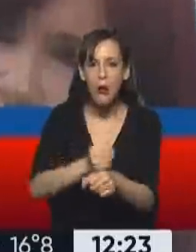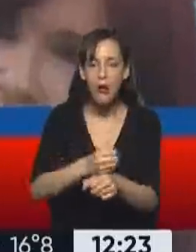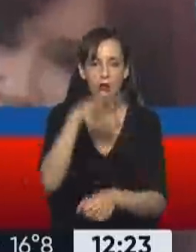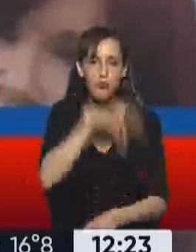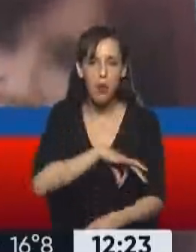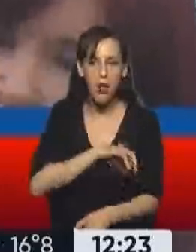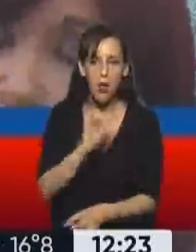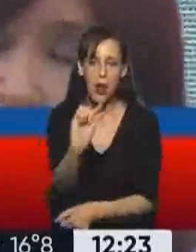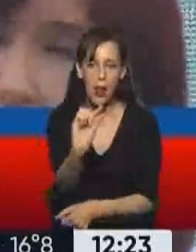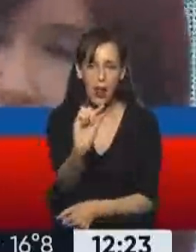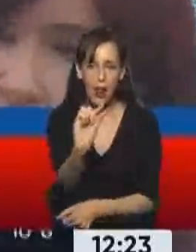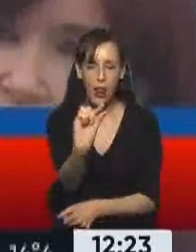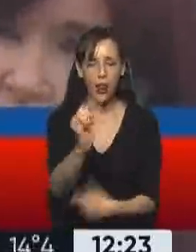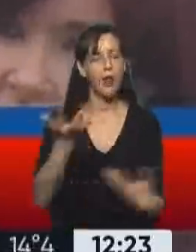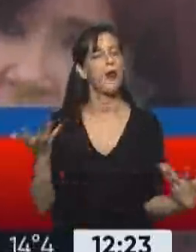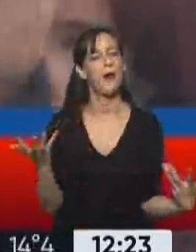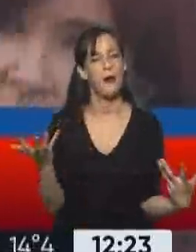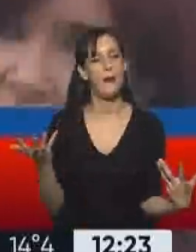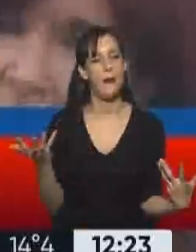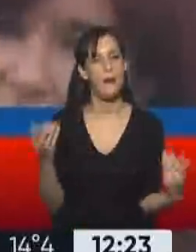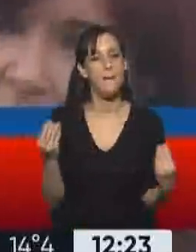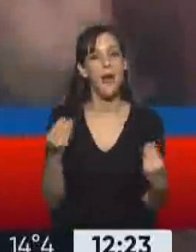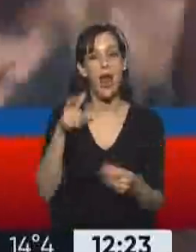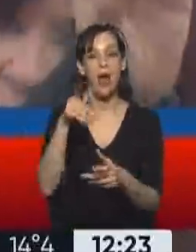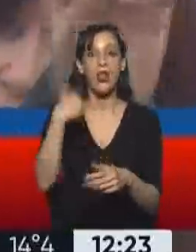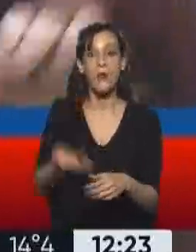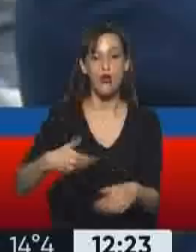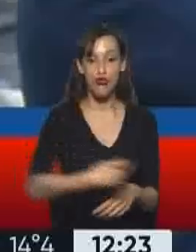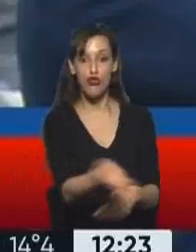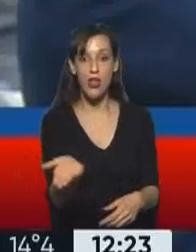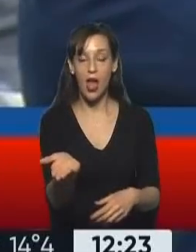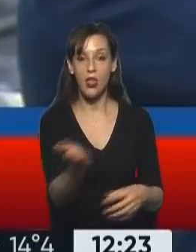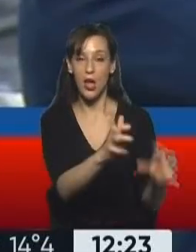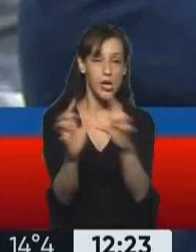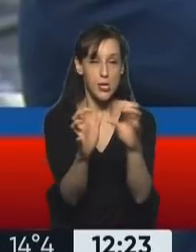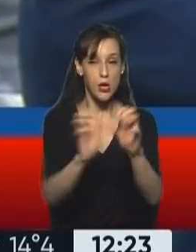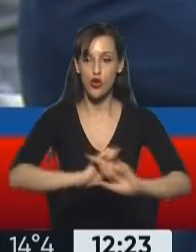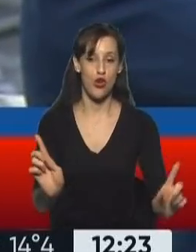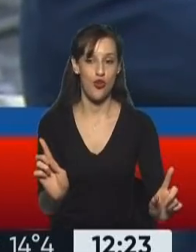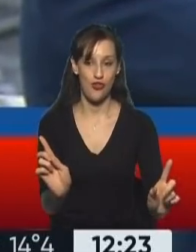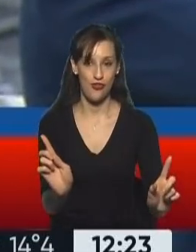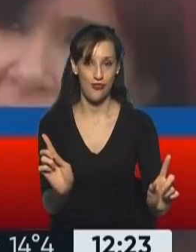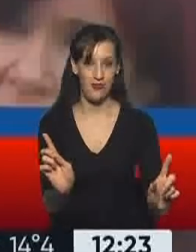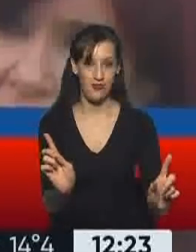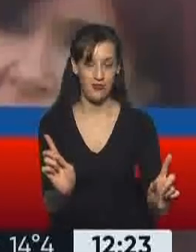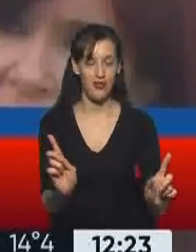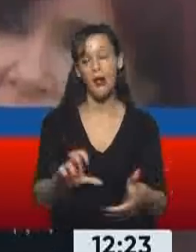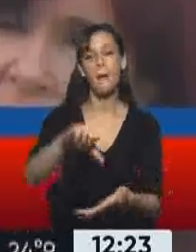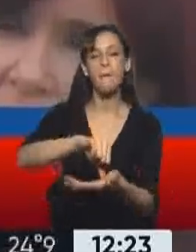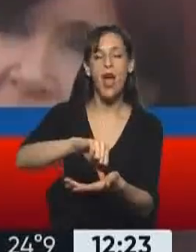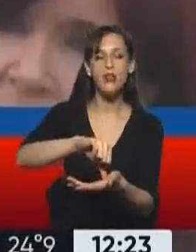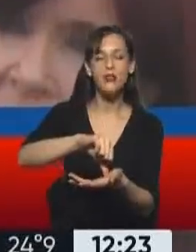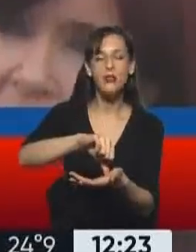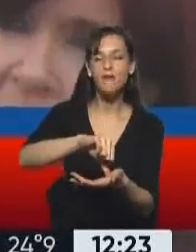para que sirva casi de no disputa a la hora de que haya una paritaria. Un país relegado solo a